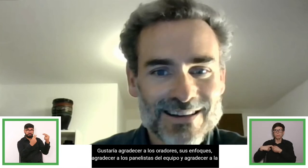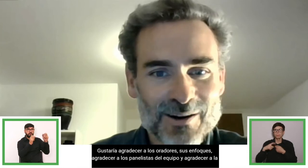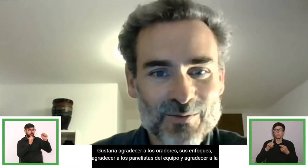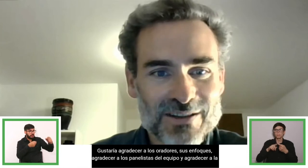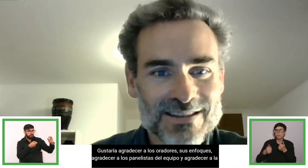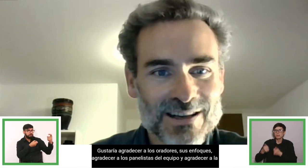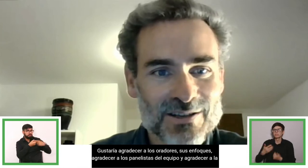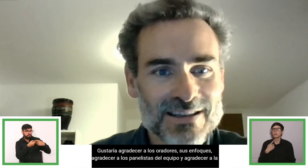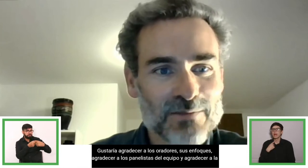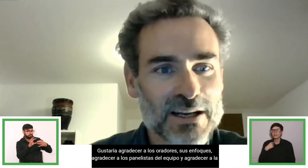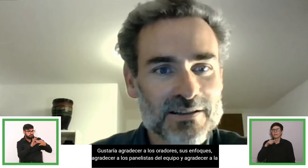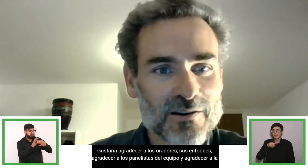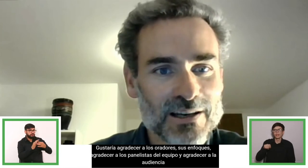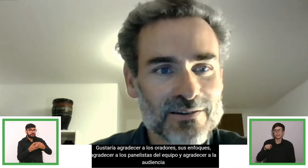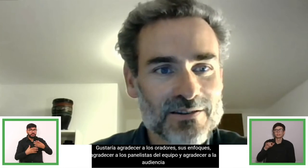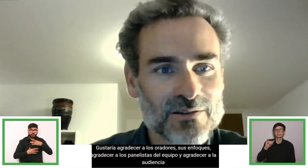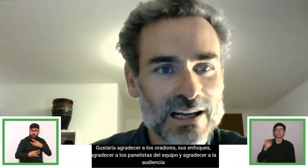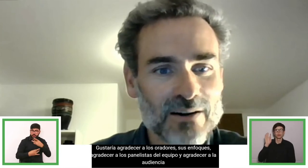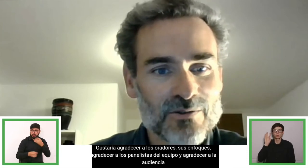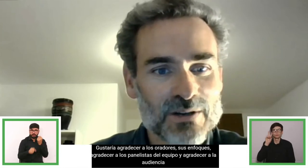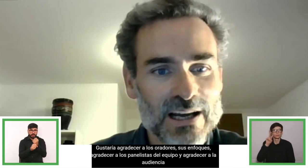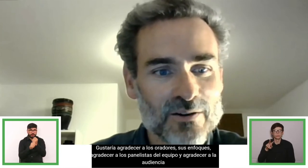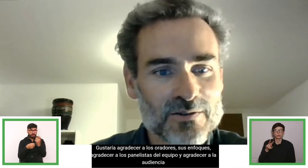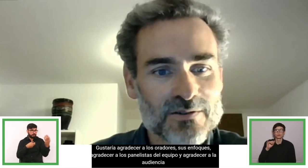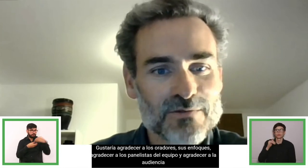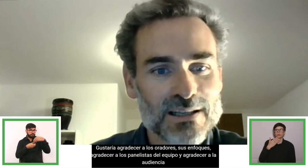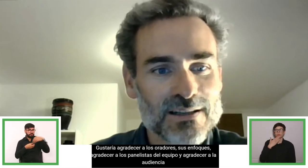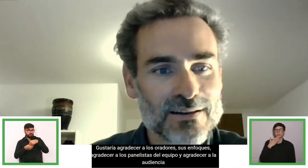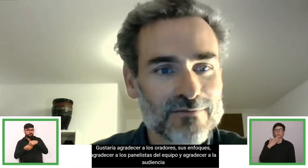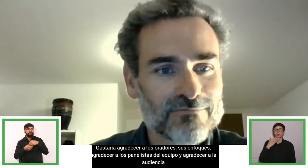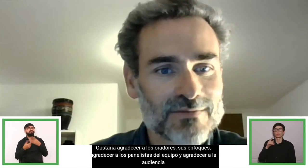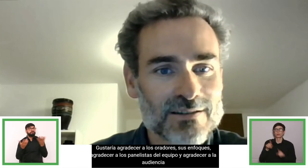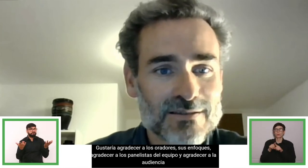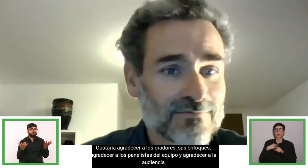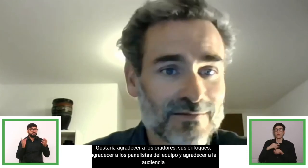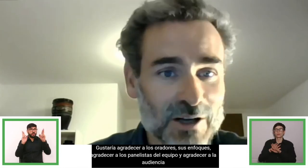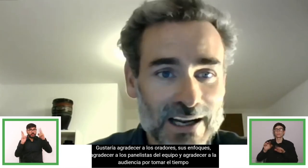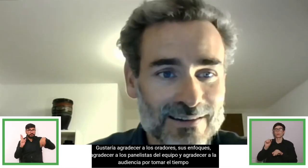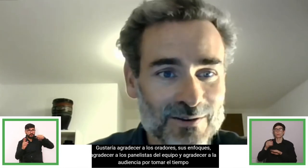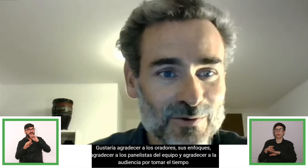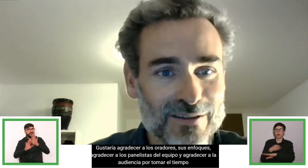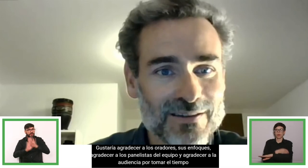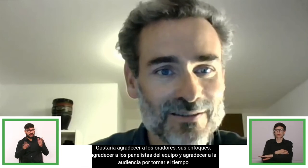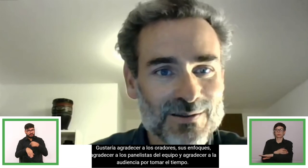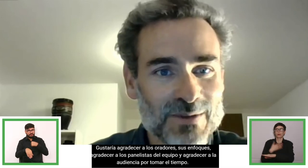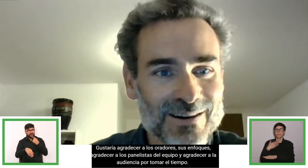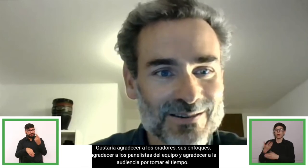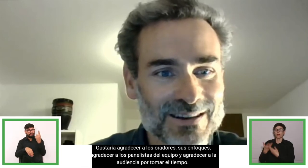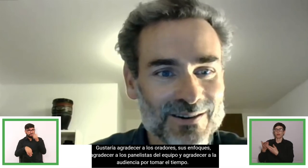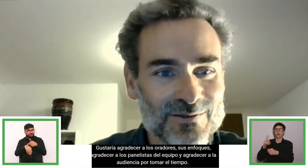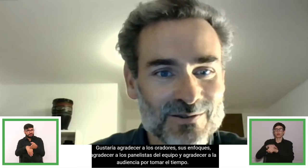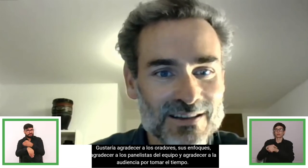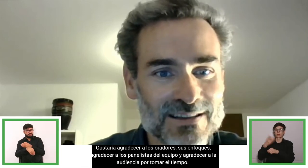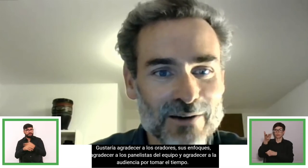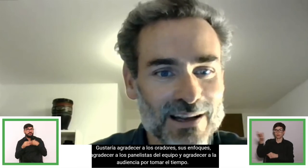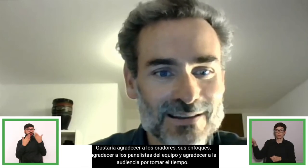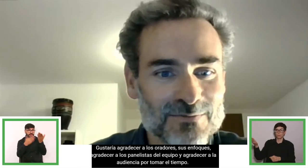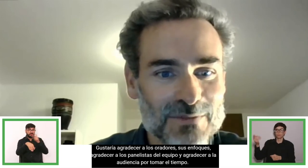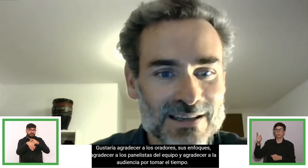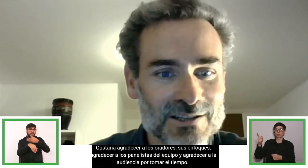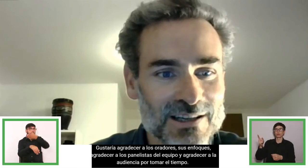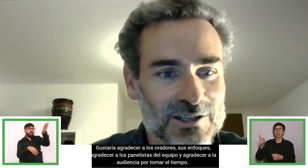Y a propósito, terminamos un par de minutos antes para ahora darles tiempo de conectarse con